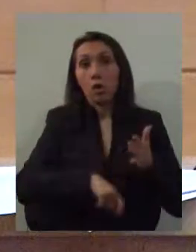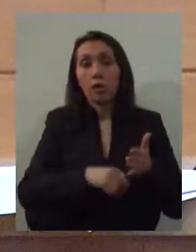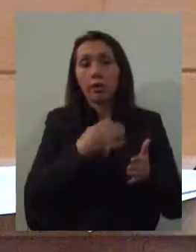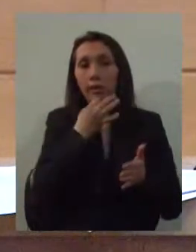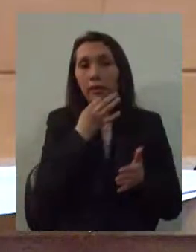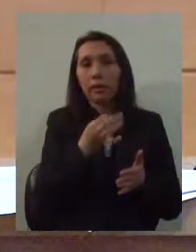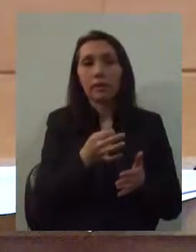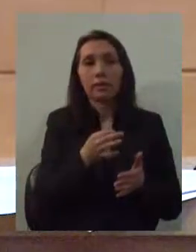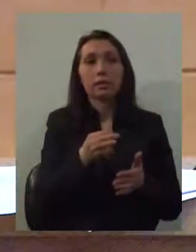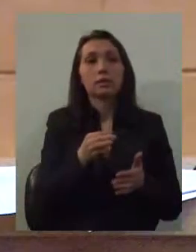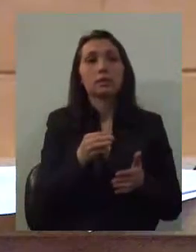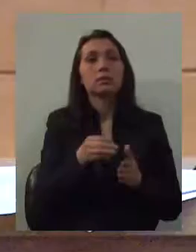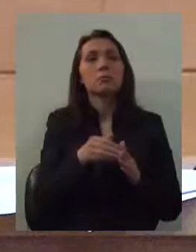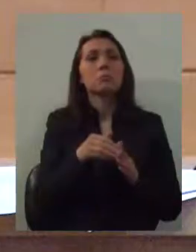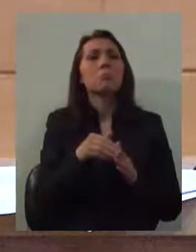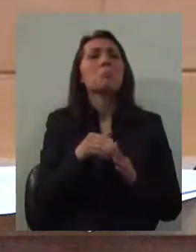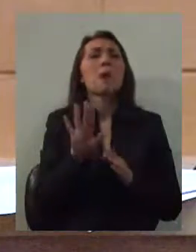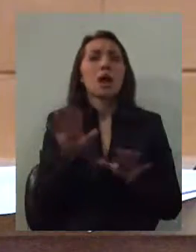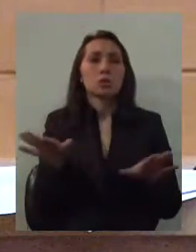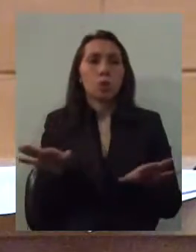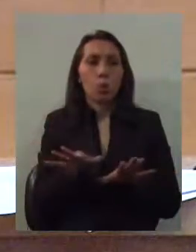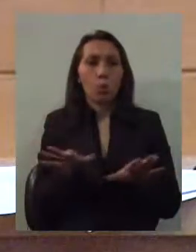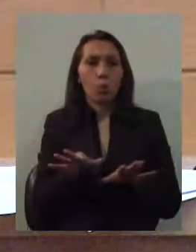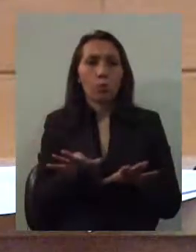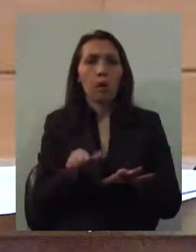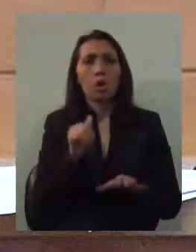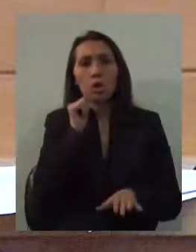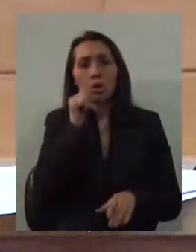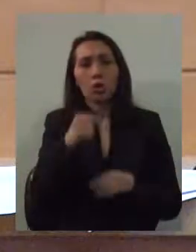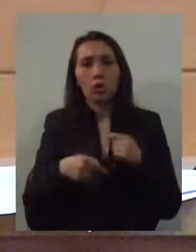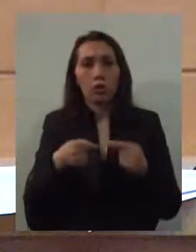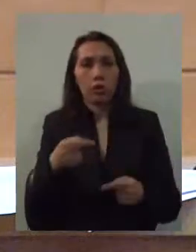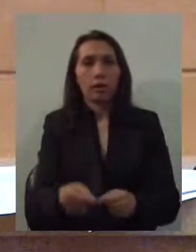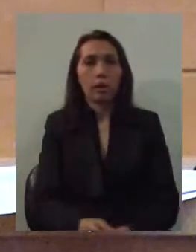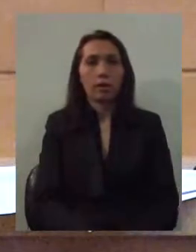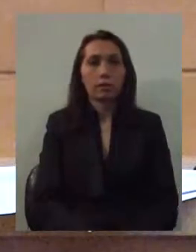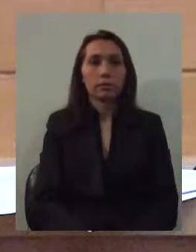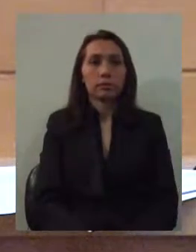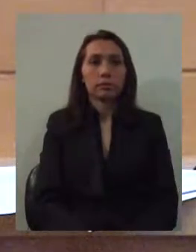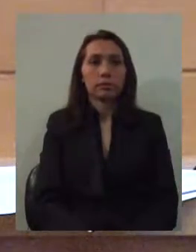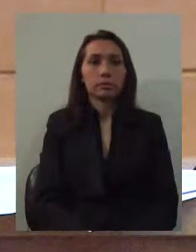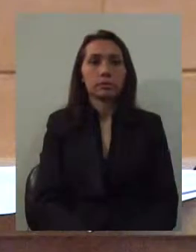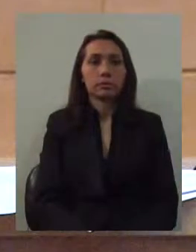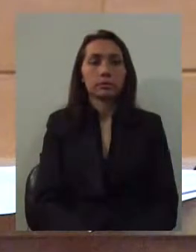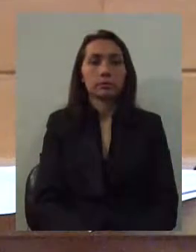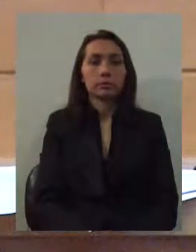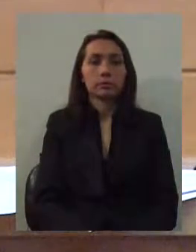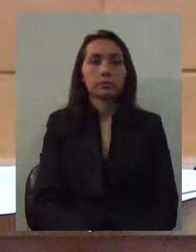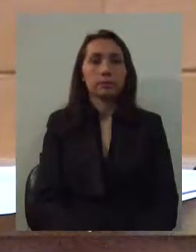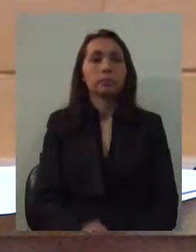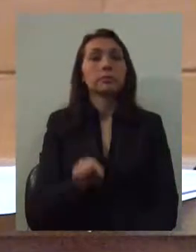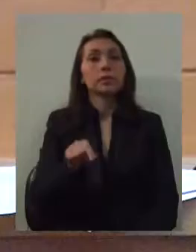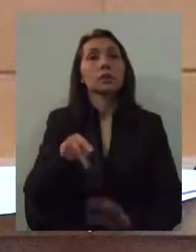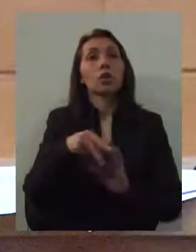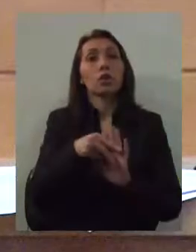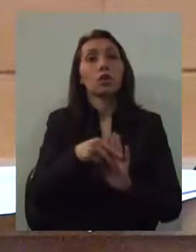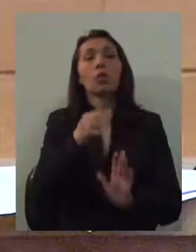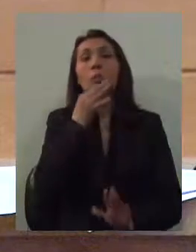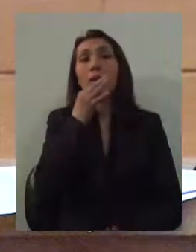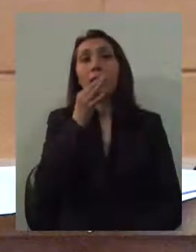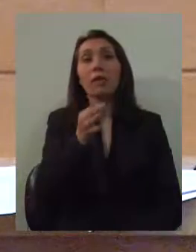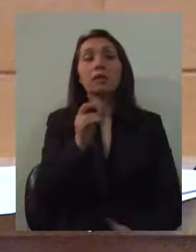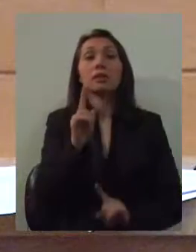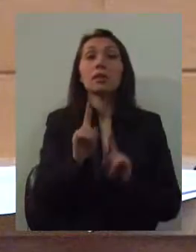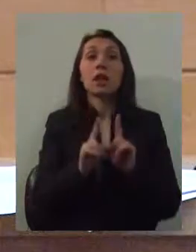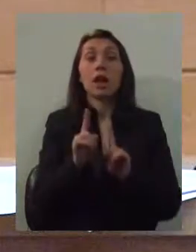es el que más utilizamos en el día a día. Esta norma dispone que en